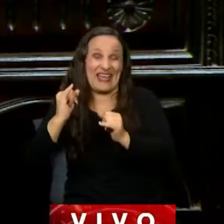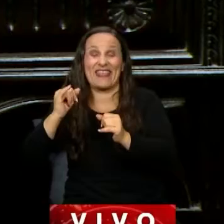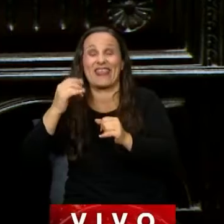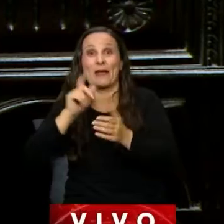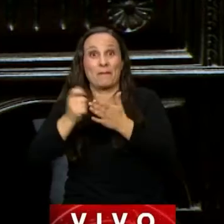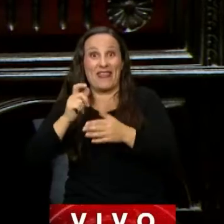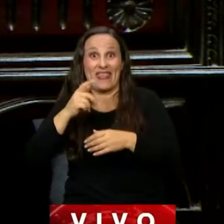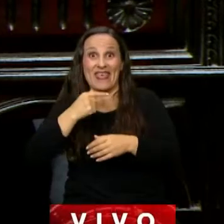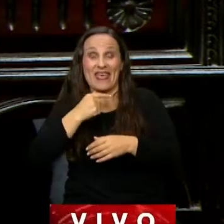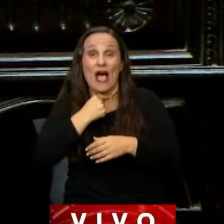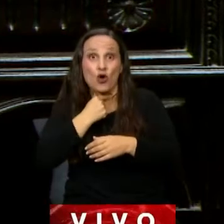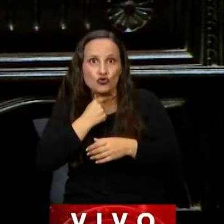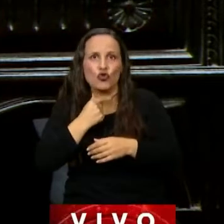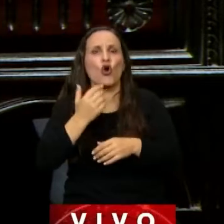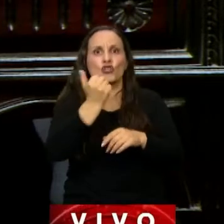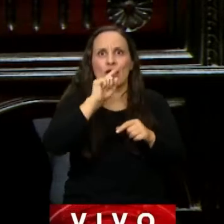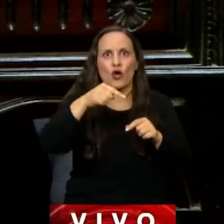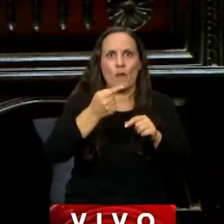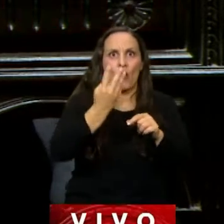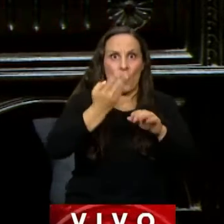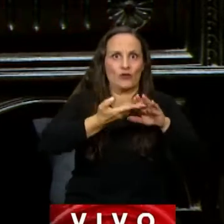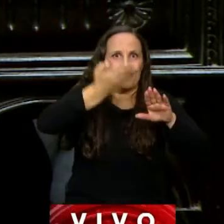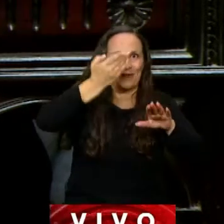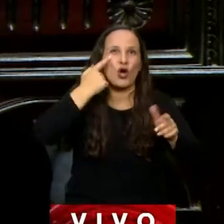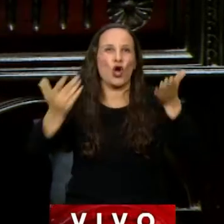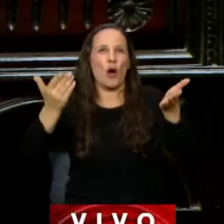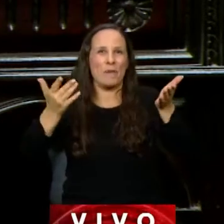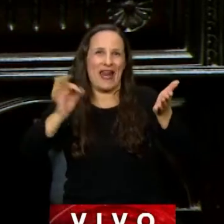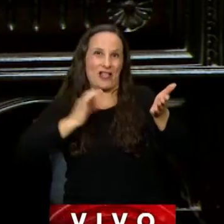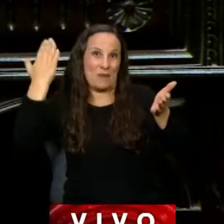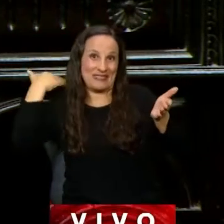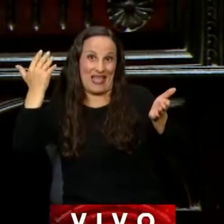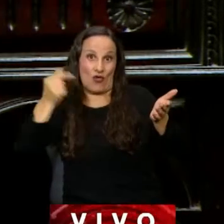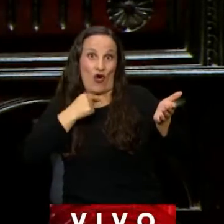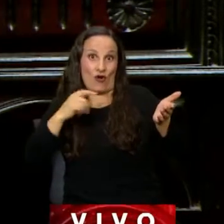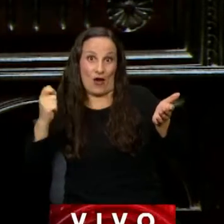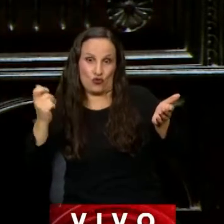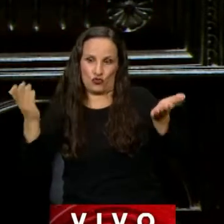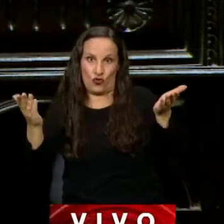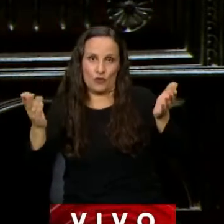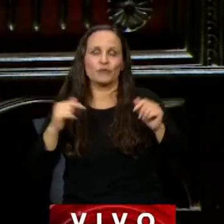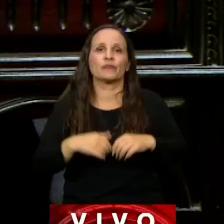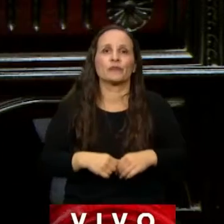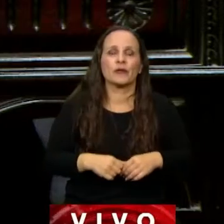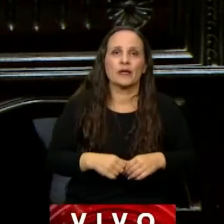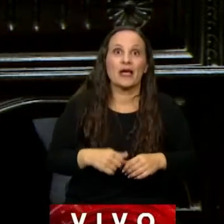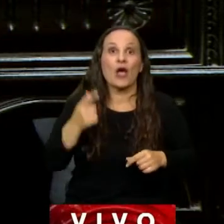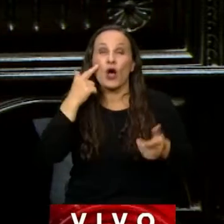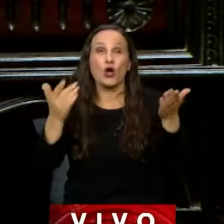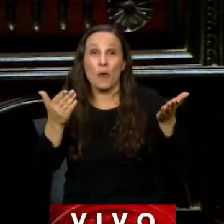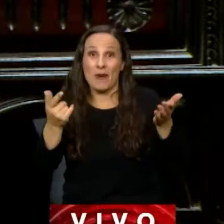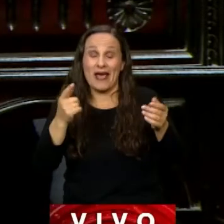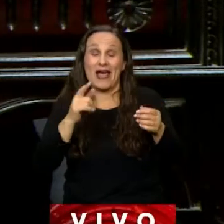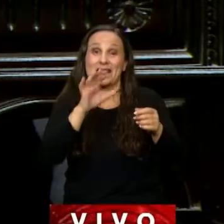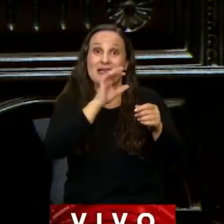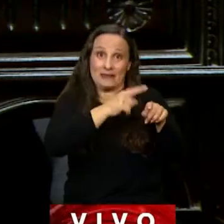un aumento del 6,4 respecto al mismo mes del año pasado y un 0,4 si lo comparamos con el mes